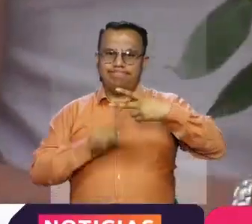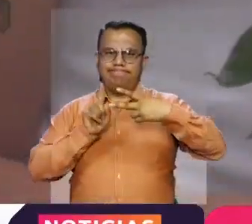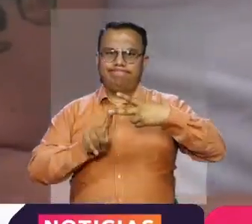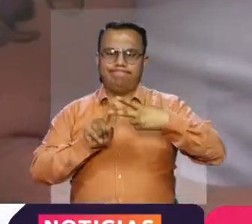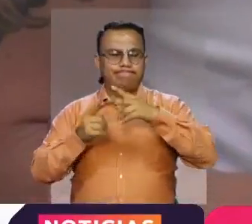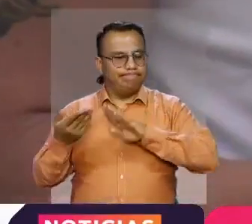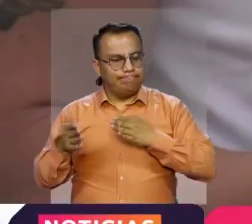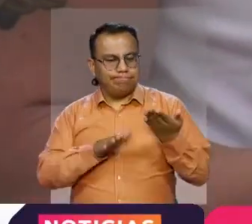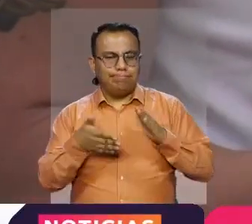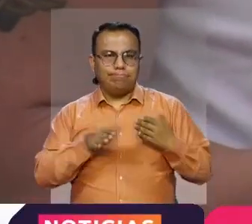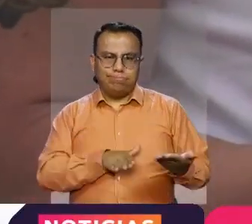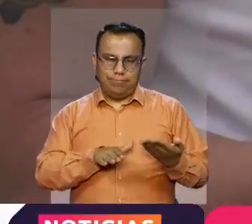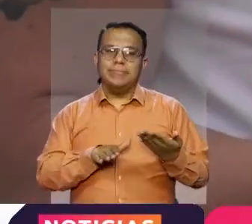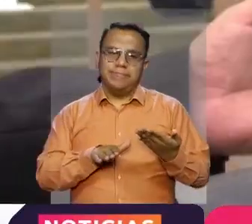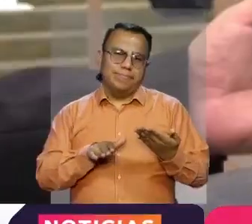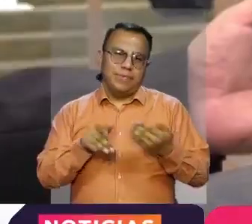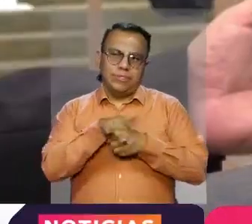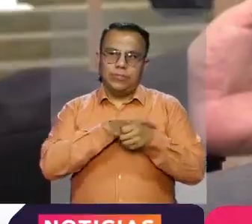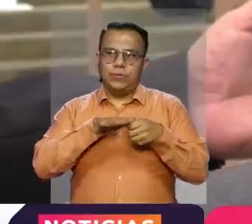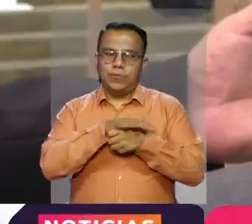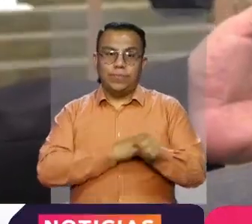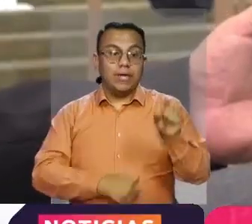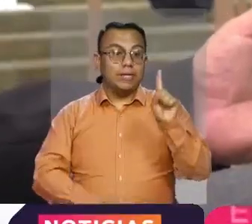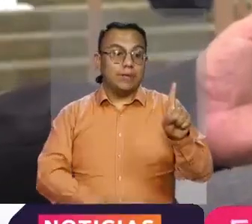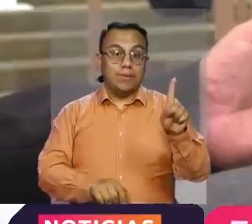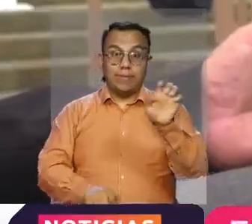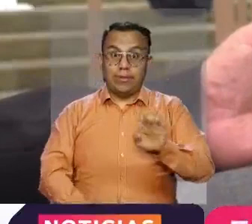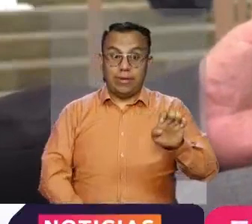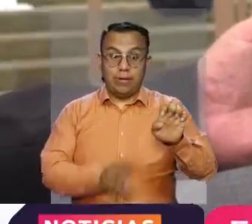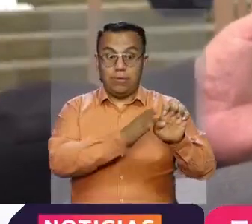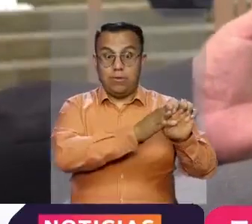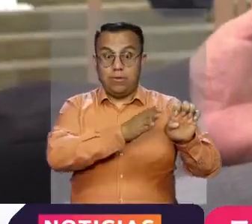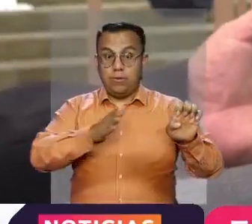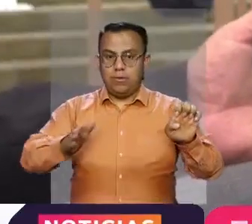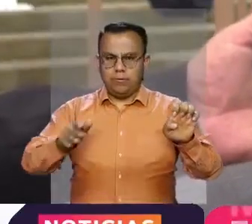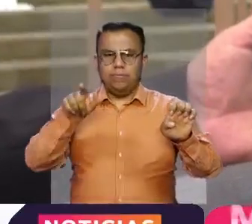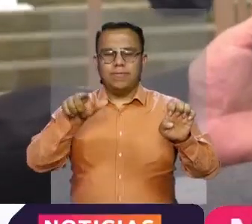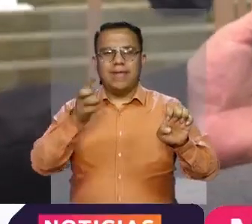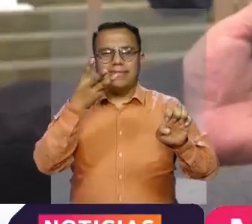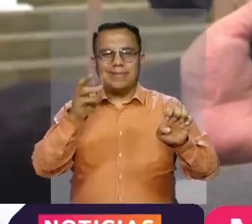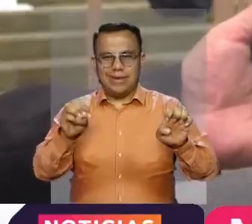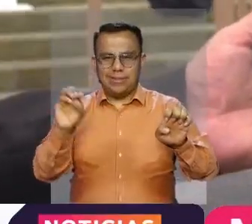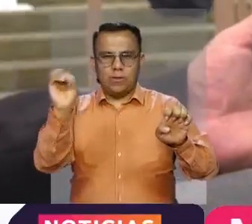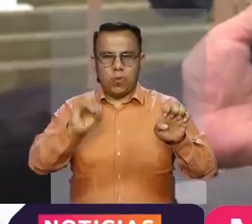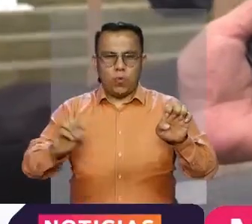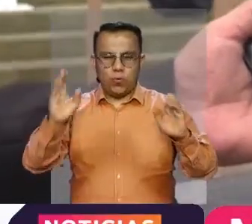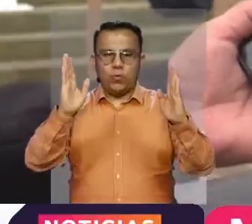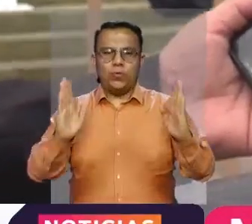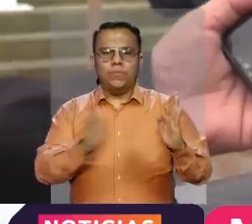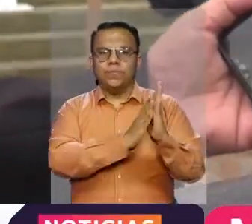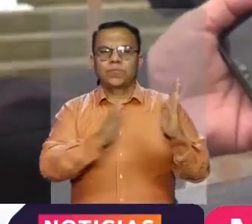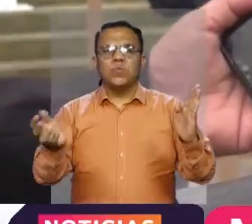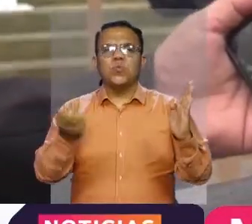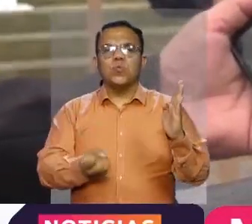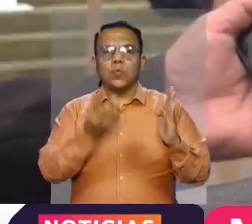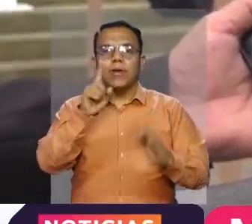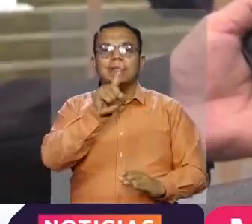muerte violenta por causa externa. Entre el 1 de enero y el 30 de octubre han muerto más